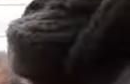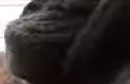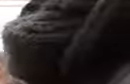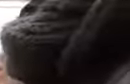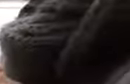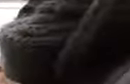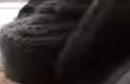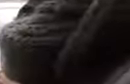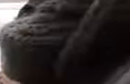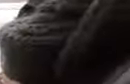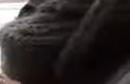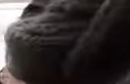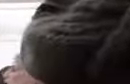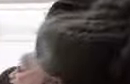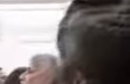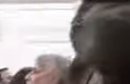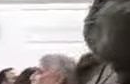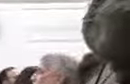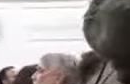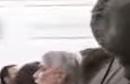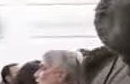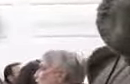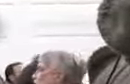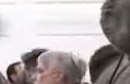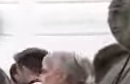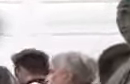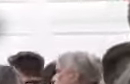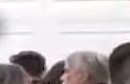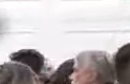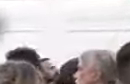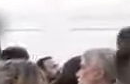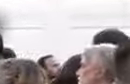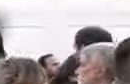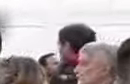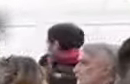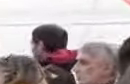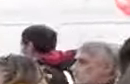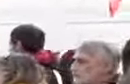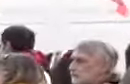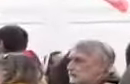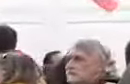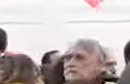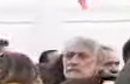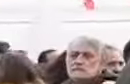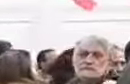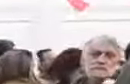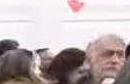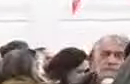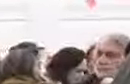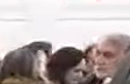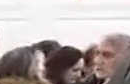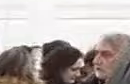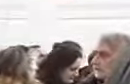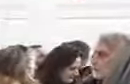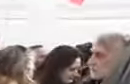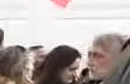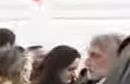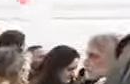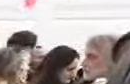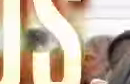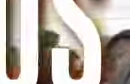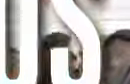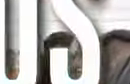colegio. Sí, por supuesto, sí. Sí, nosotros tenemos muchos chicos. Yo vengo de la zona del Bajo Flores